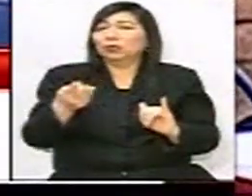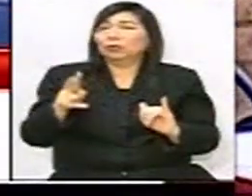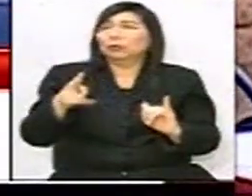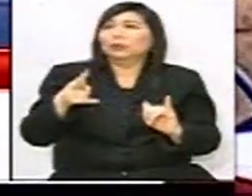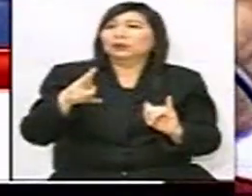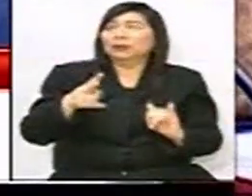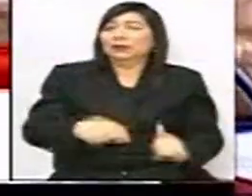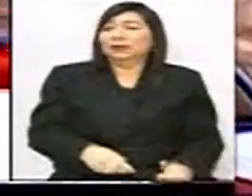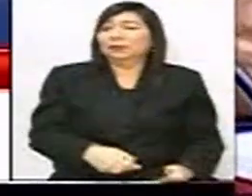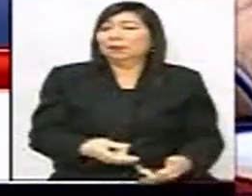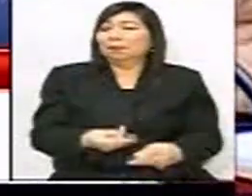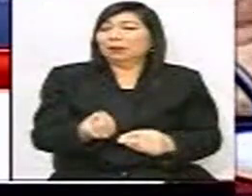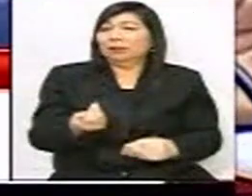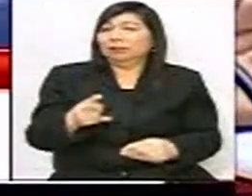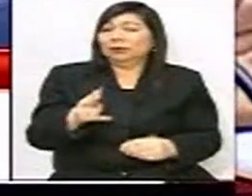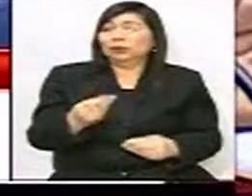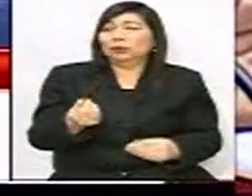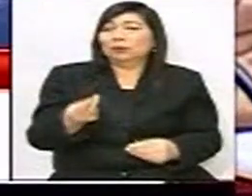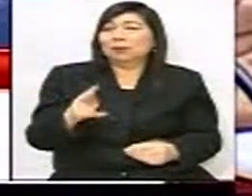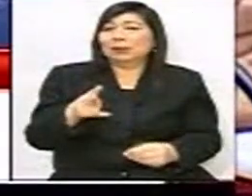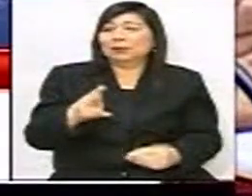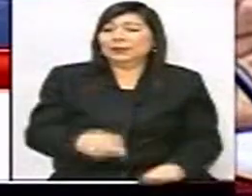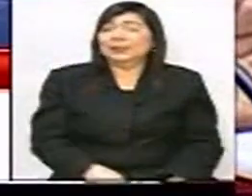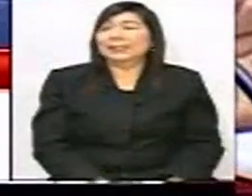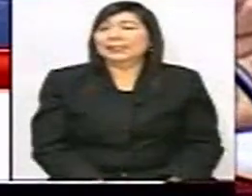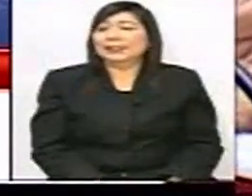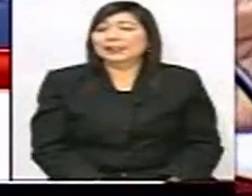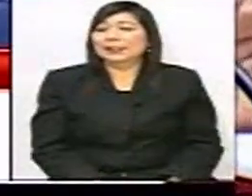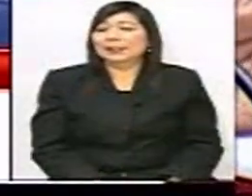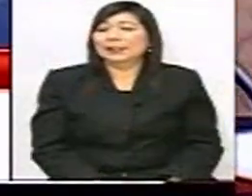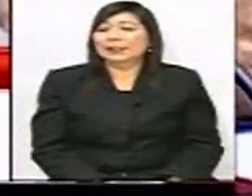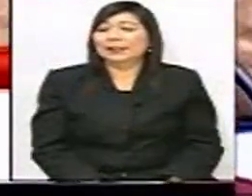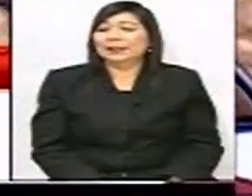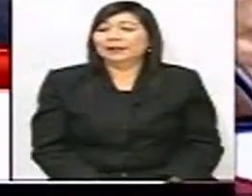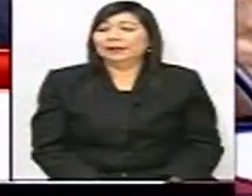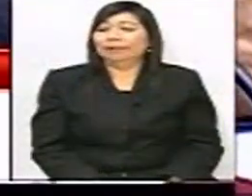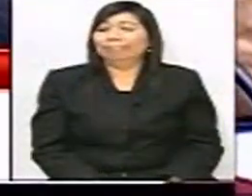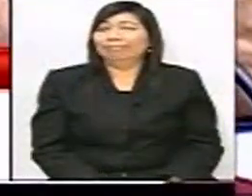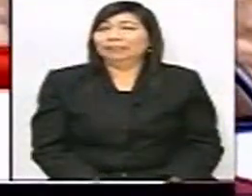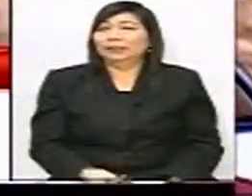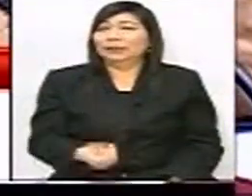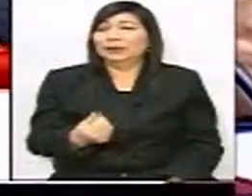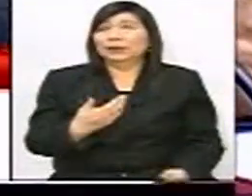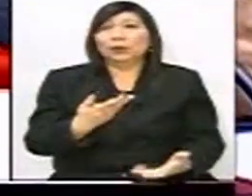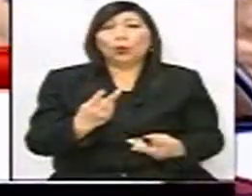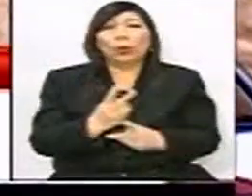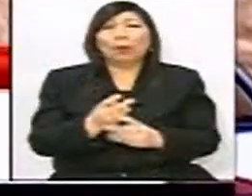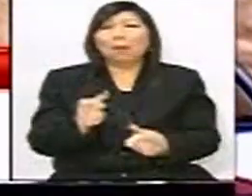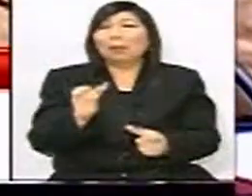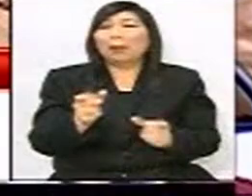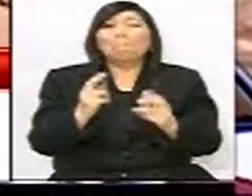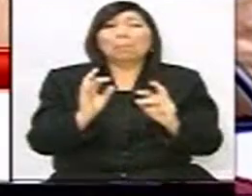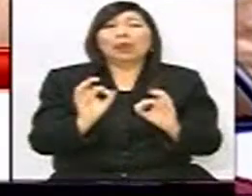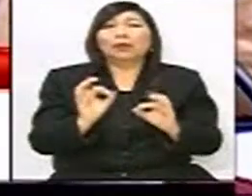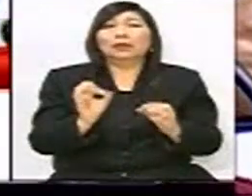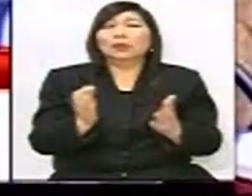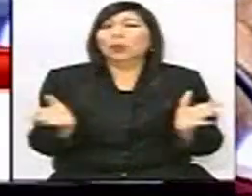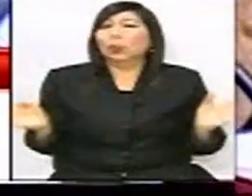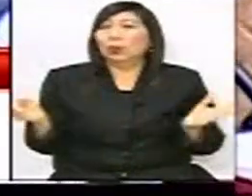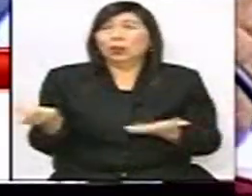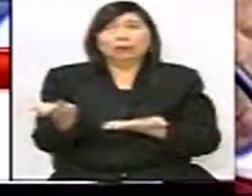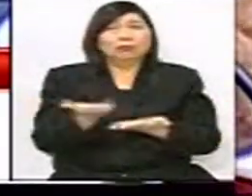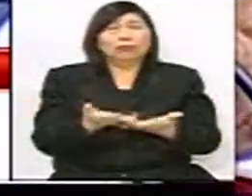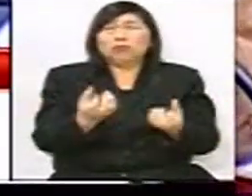subiendo, los precios también están subiendo, la inseguridad crece, todo se nos ha